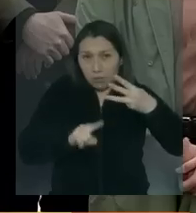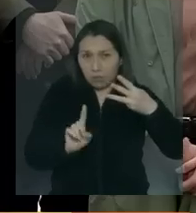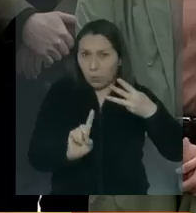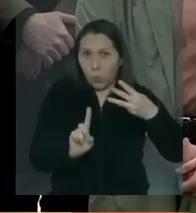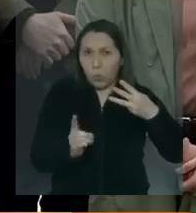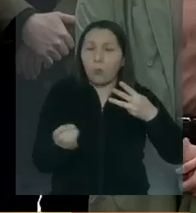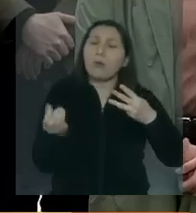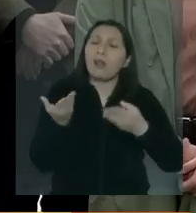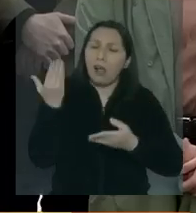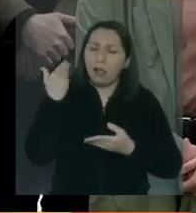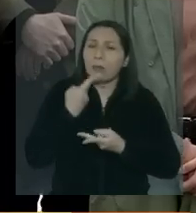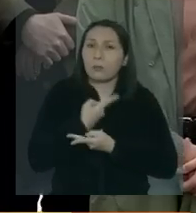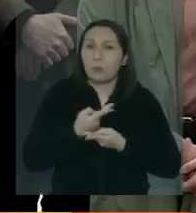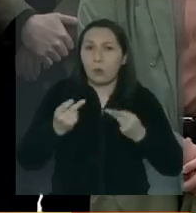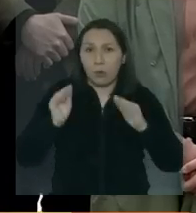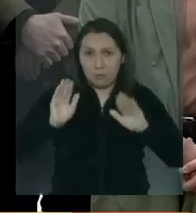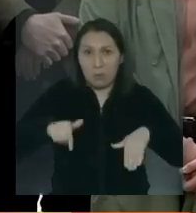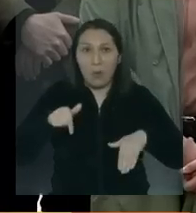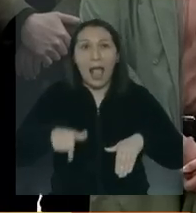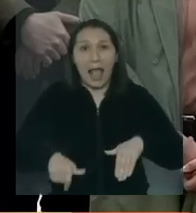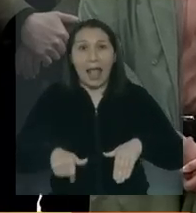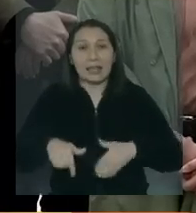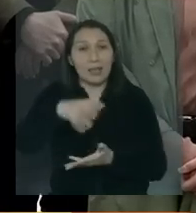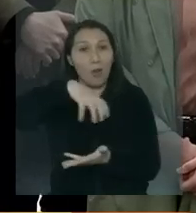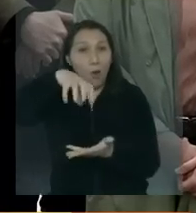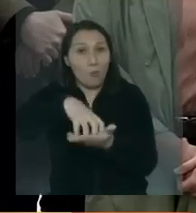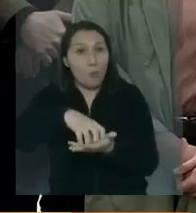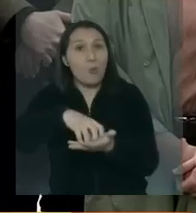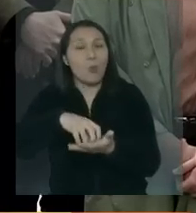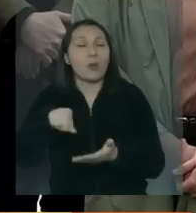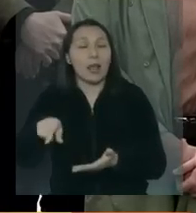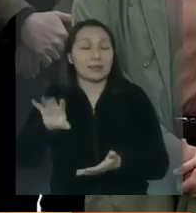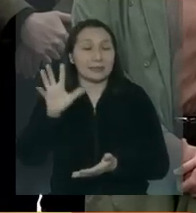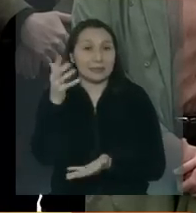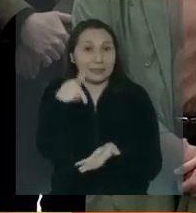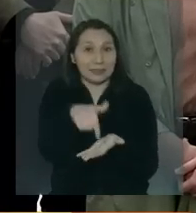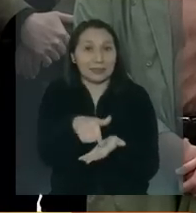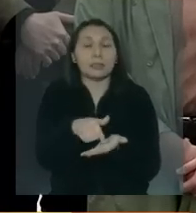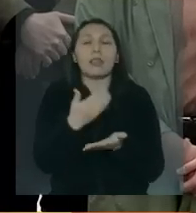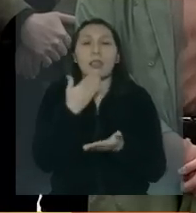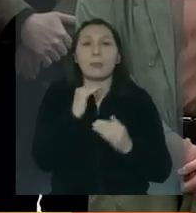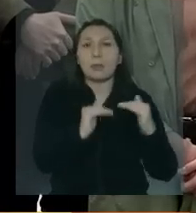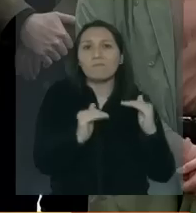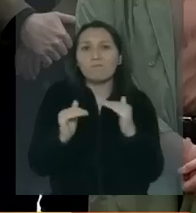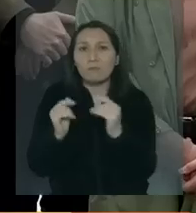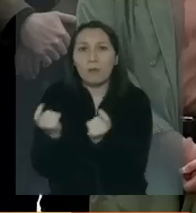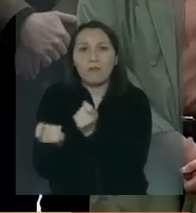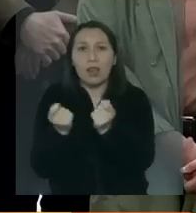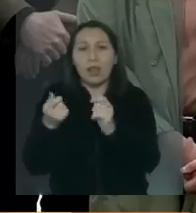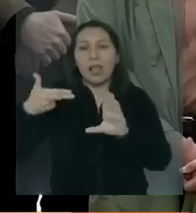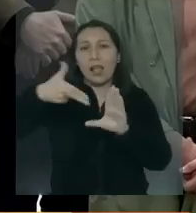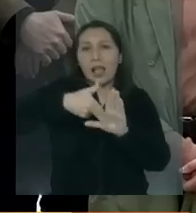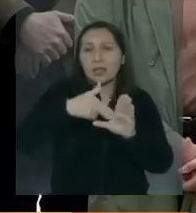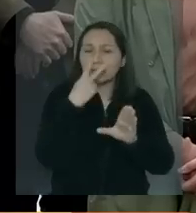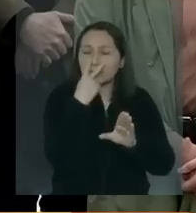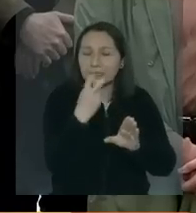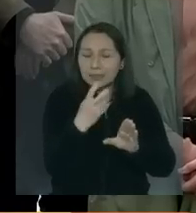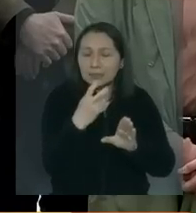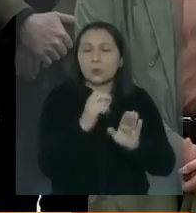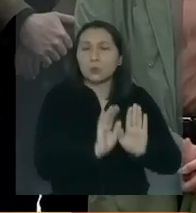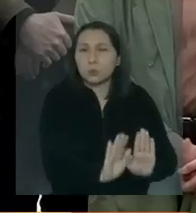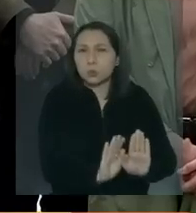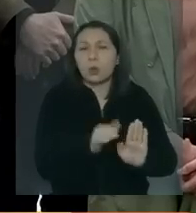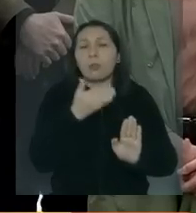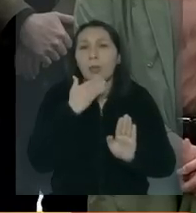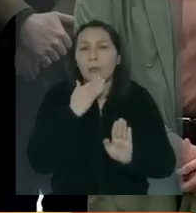saben, y habíamos anunciado parte de ellas acá mismo en Quinta Normal, se suman a la de estabilización de precios de la gasolina y la parafina,